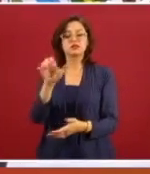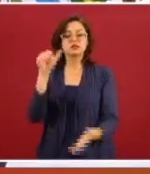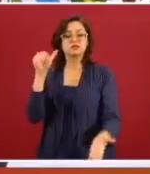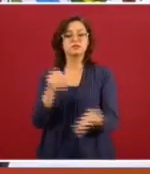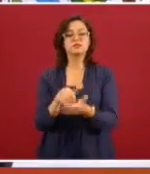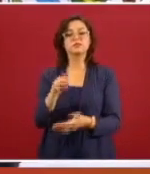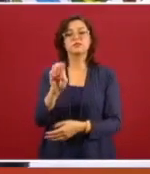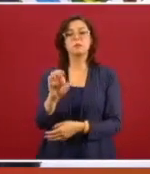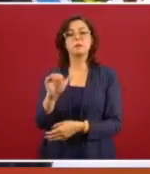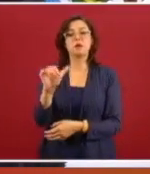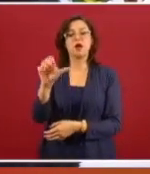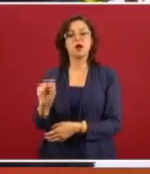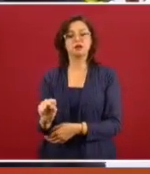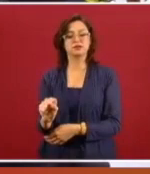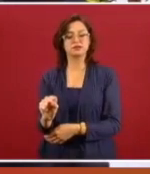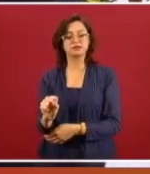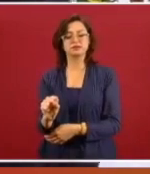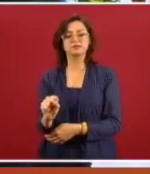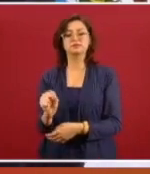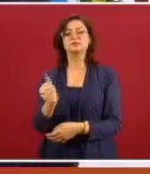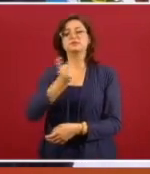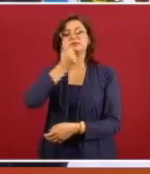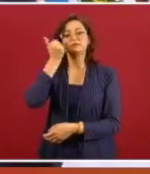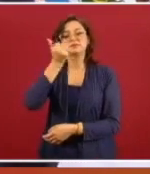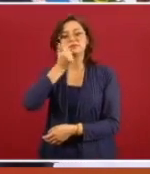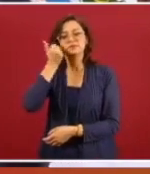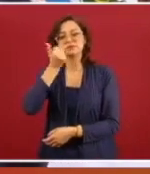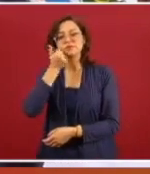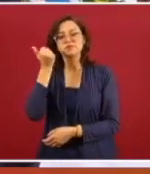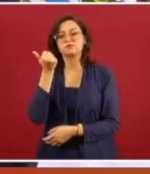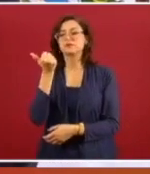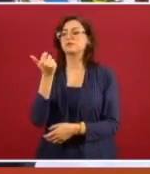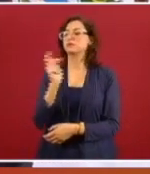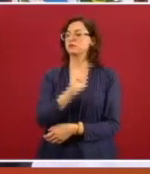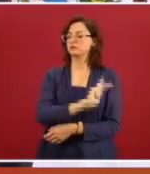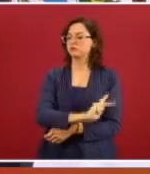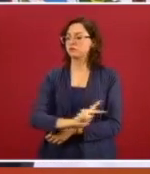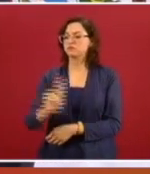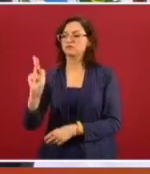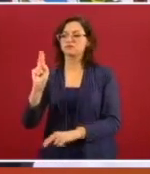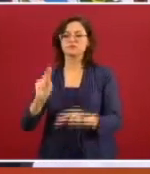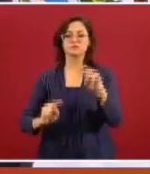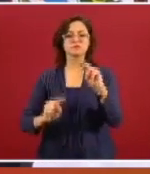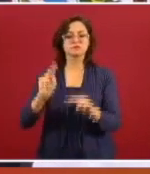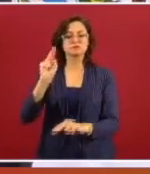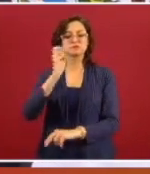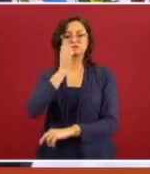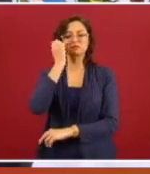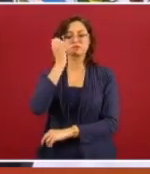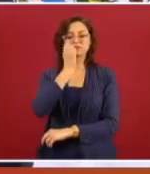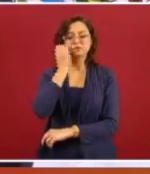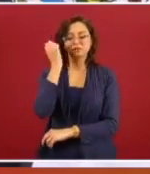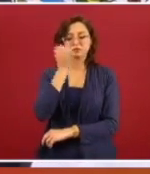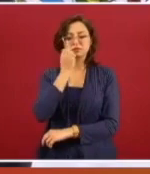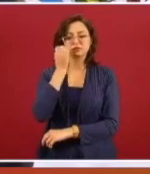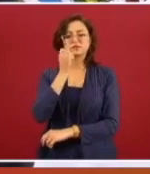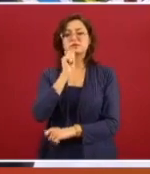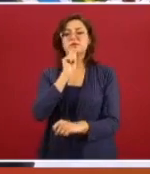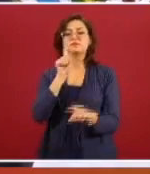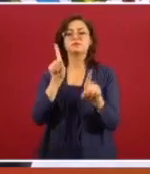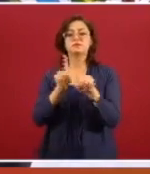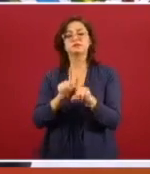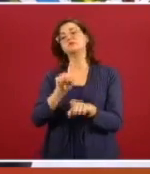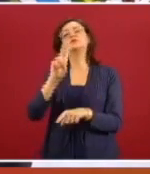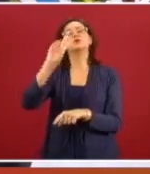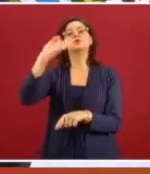10,500,000 becas a estudiantes de todos los niveles escolares y en las universidades